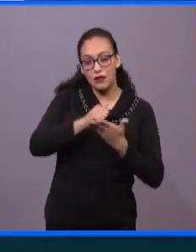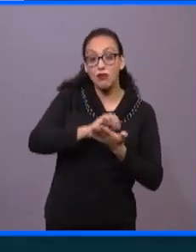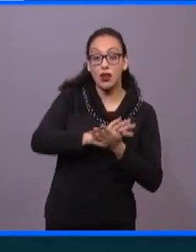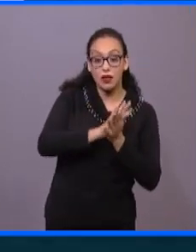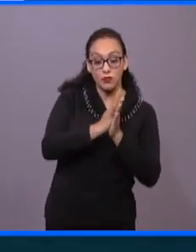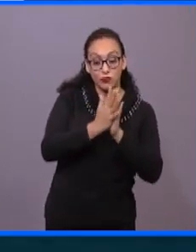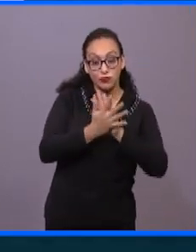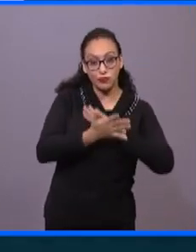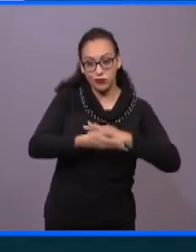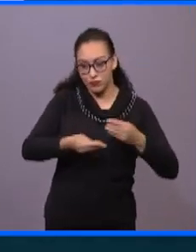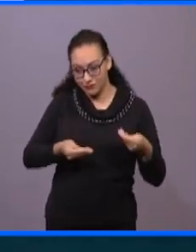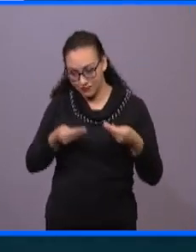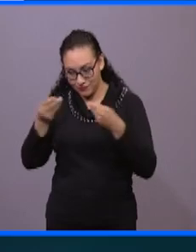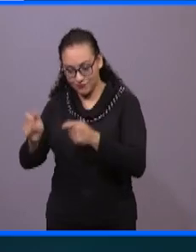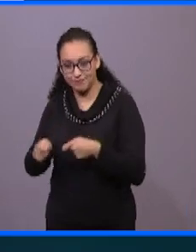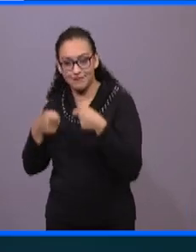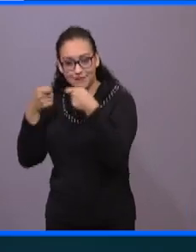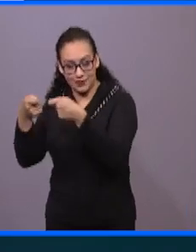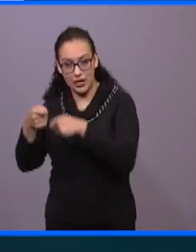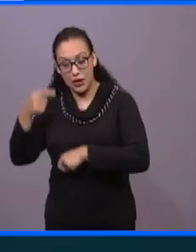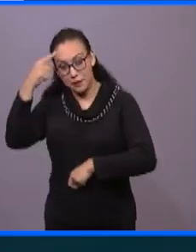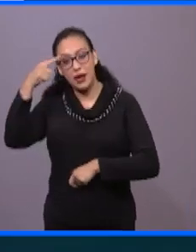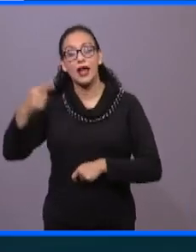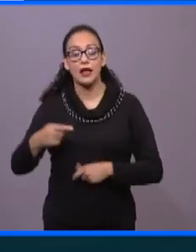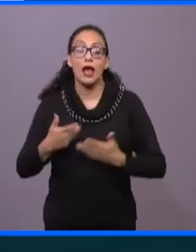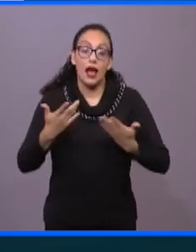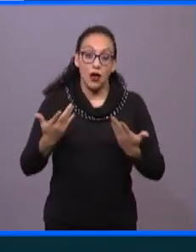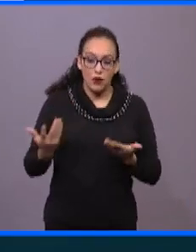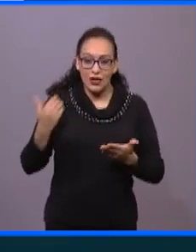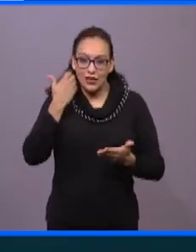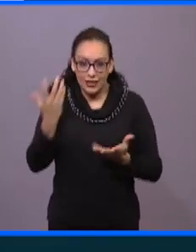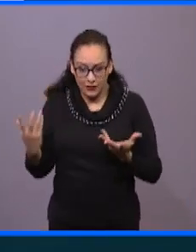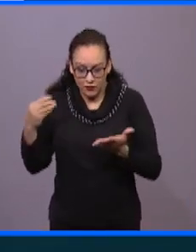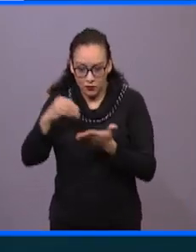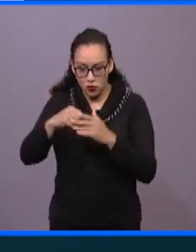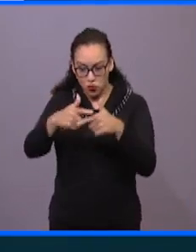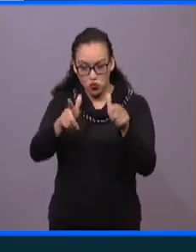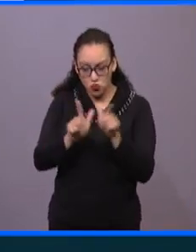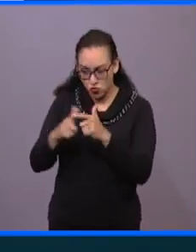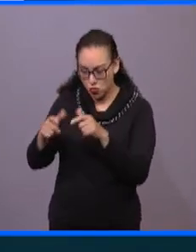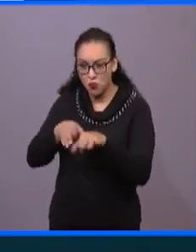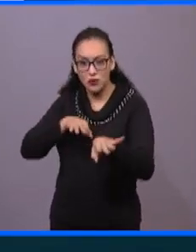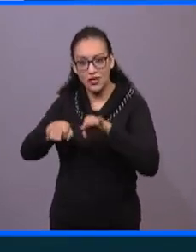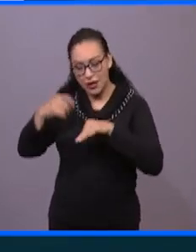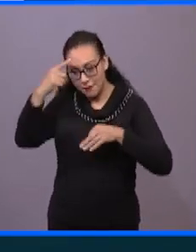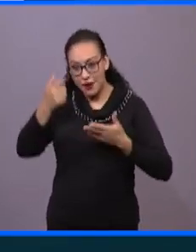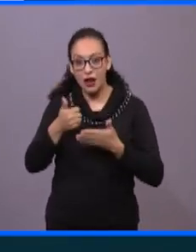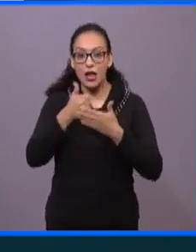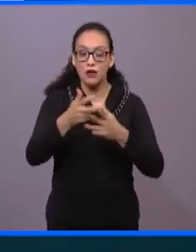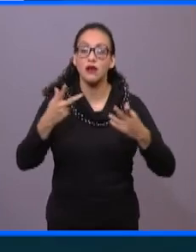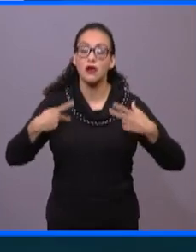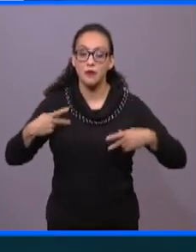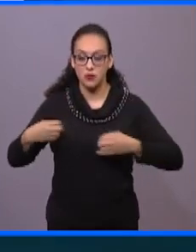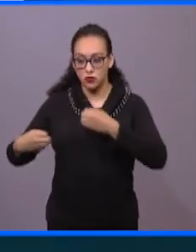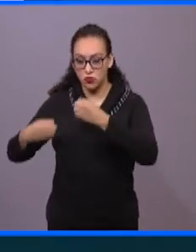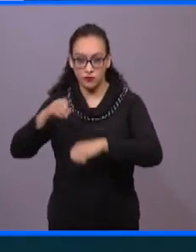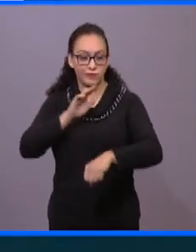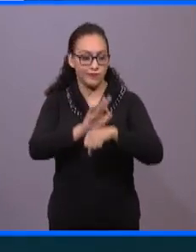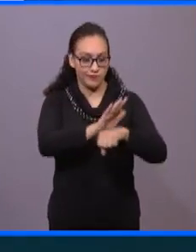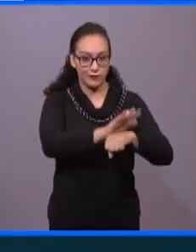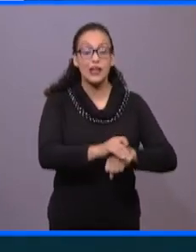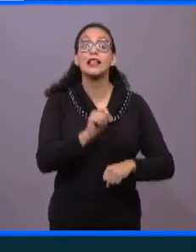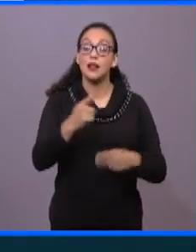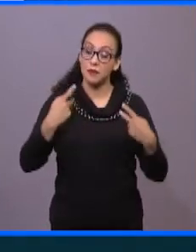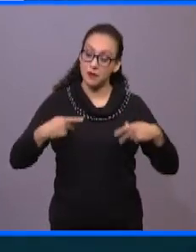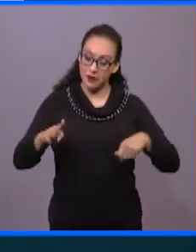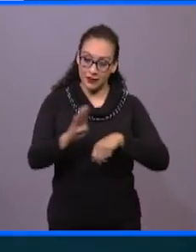en la Suprema Corte, con el compromiso de integrar grupos de trabajo que den certidumbre y justicia a las personas justiciables y a la